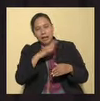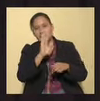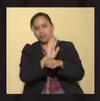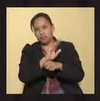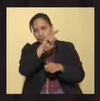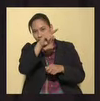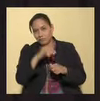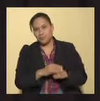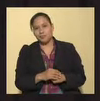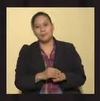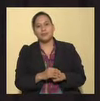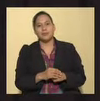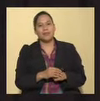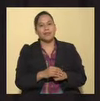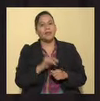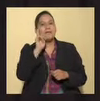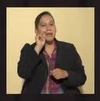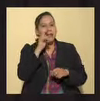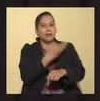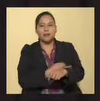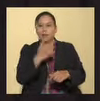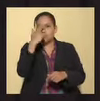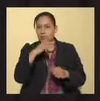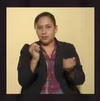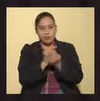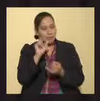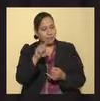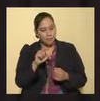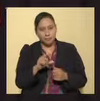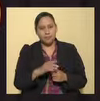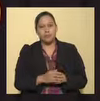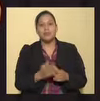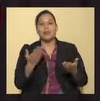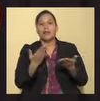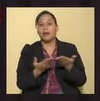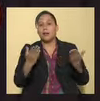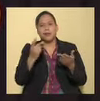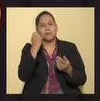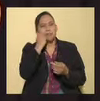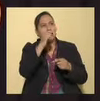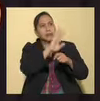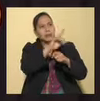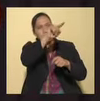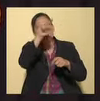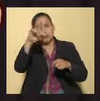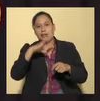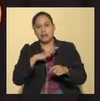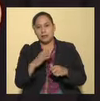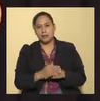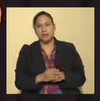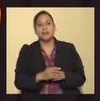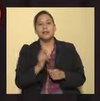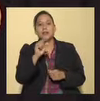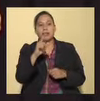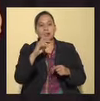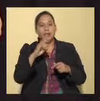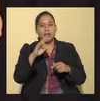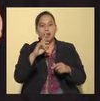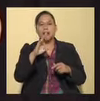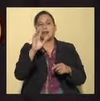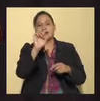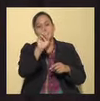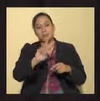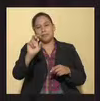funciones de mañana, tarde y noche, o como se llamen ahora, en muchísimos cines, la van a encontrar de todos lados. Es un fin de semana